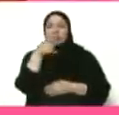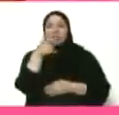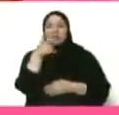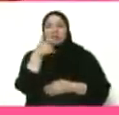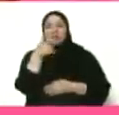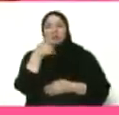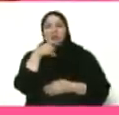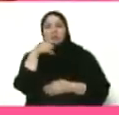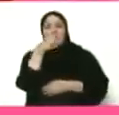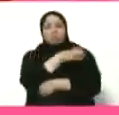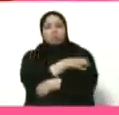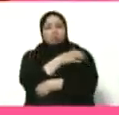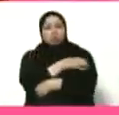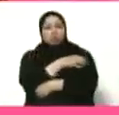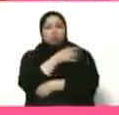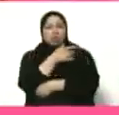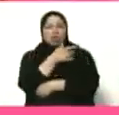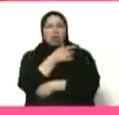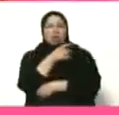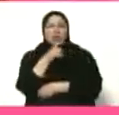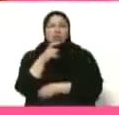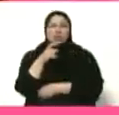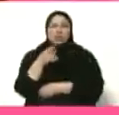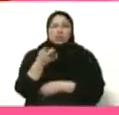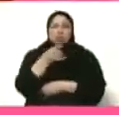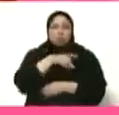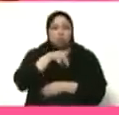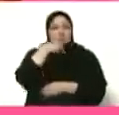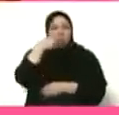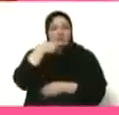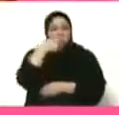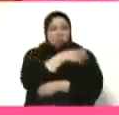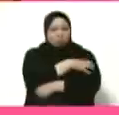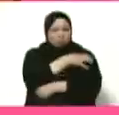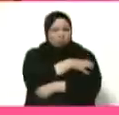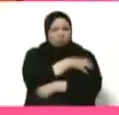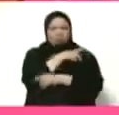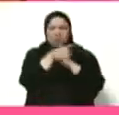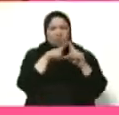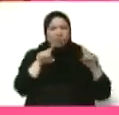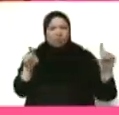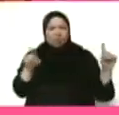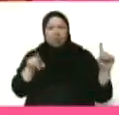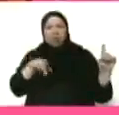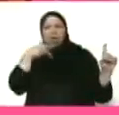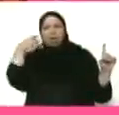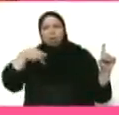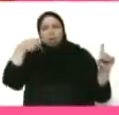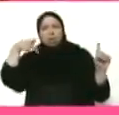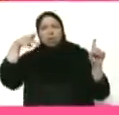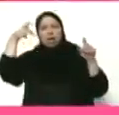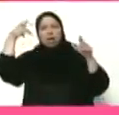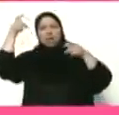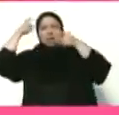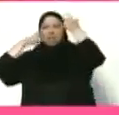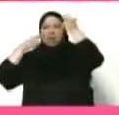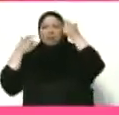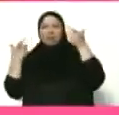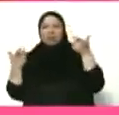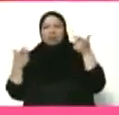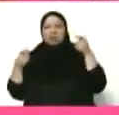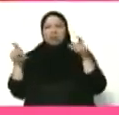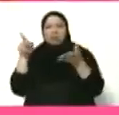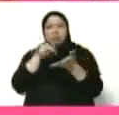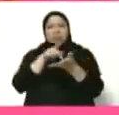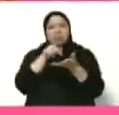En esencia, lo que ellos quieren es contrario a lo que pueda favorecer a nuestro pueblo. En esencia. Ellos estuvieron el 11 de